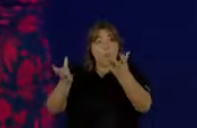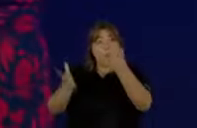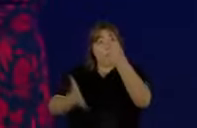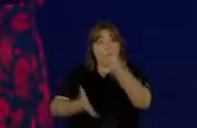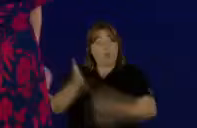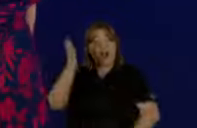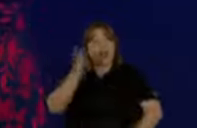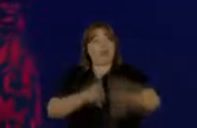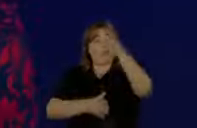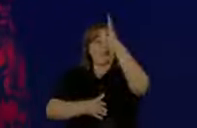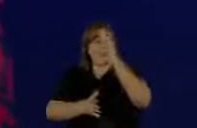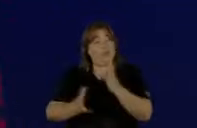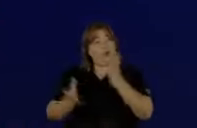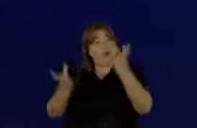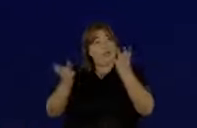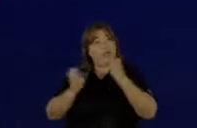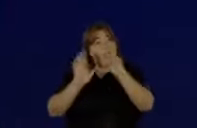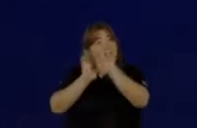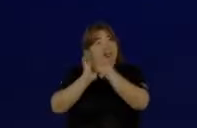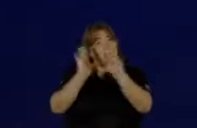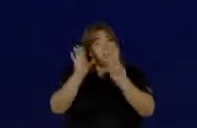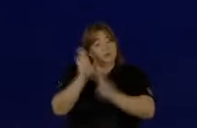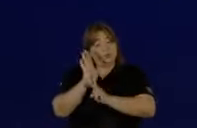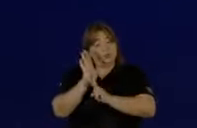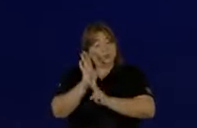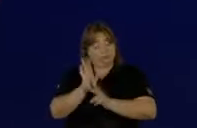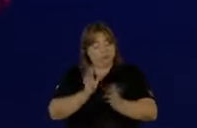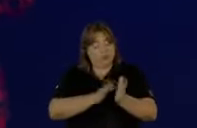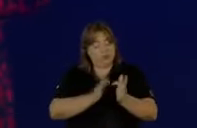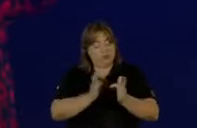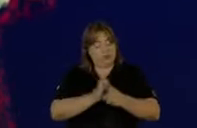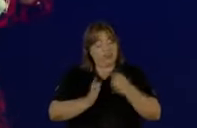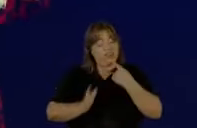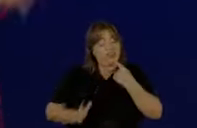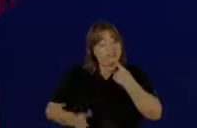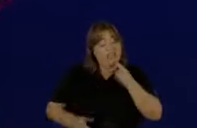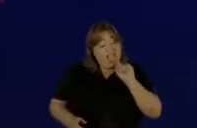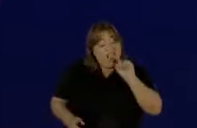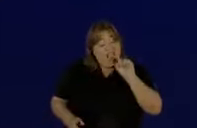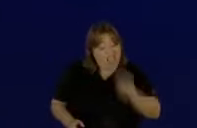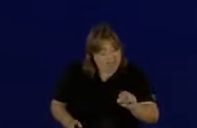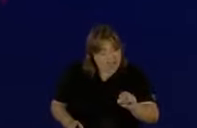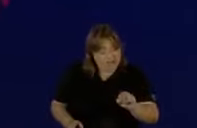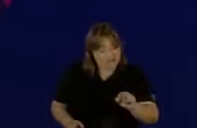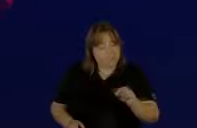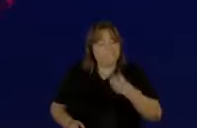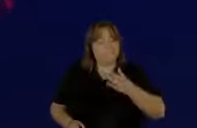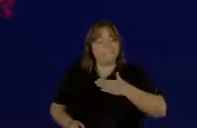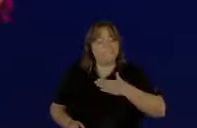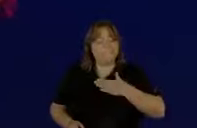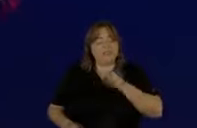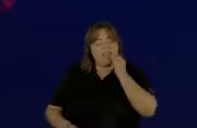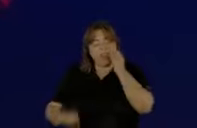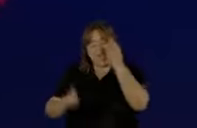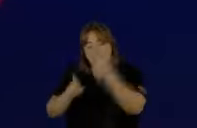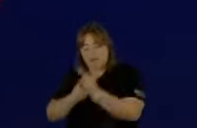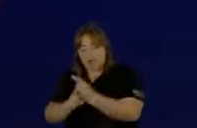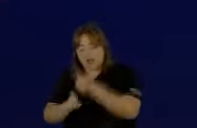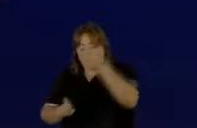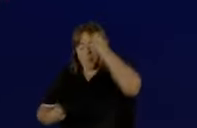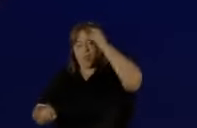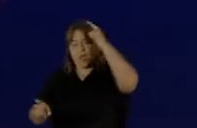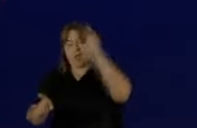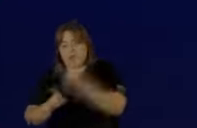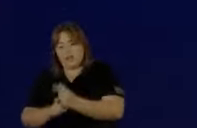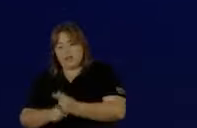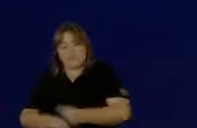de Dios, Jesús hablando, ¿qué dice? Ese es mi hermano, esa es mi hermana,